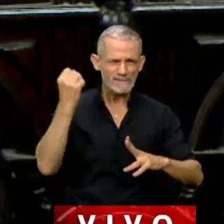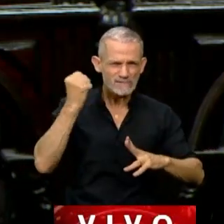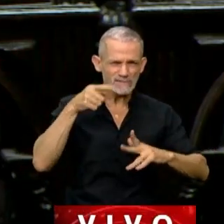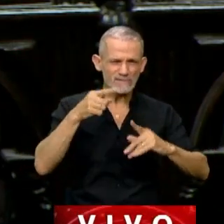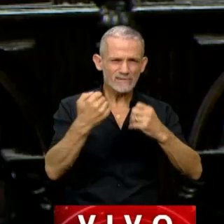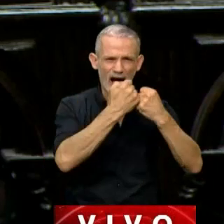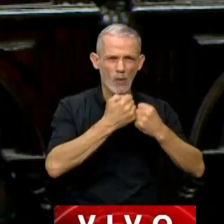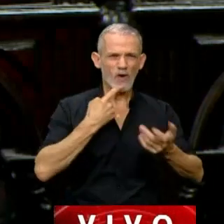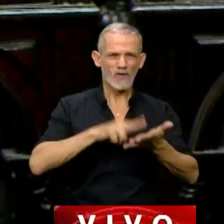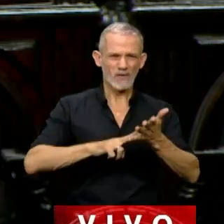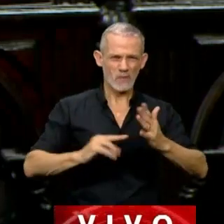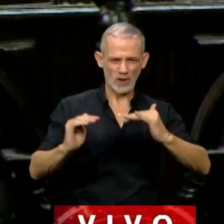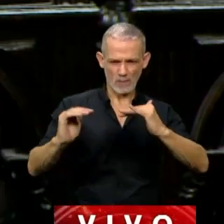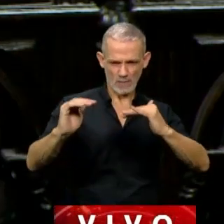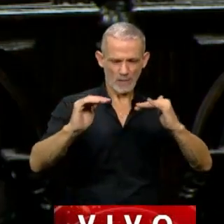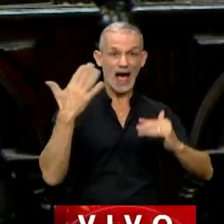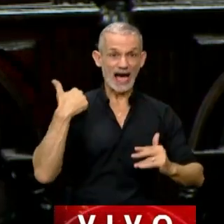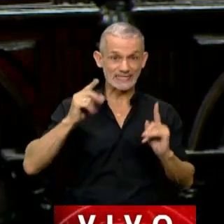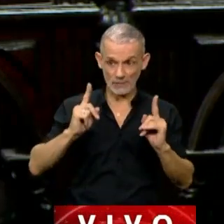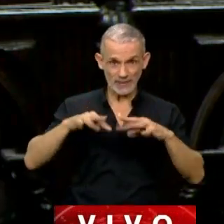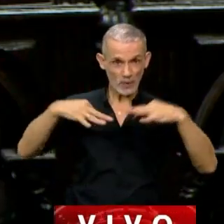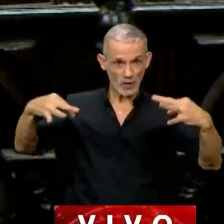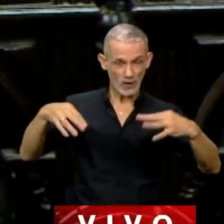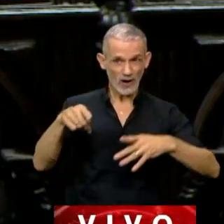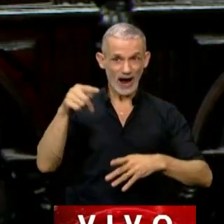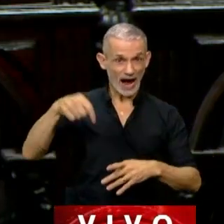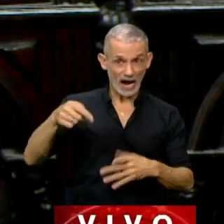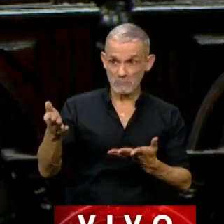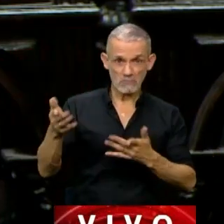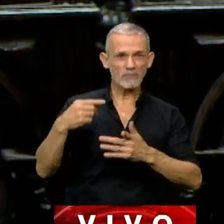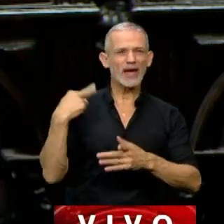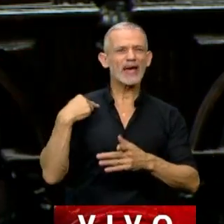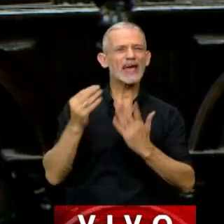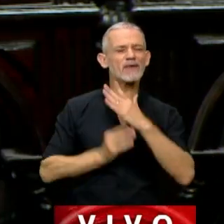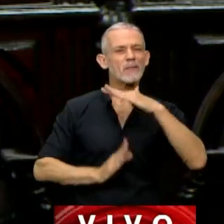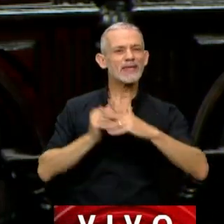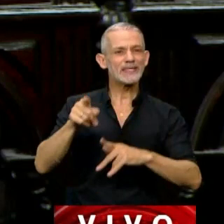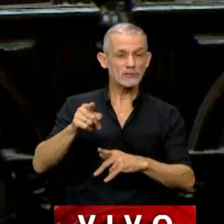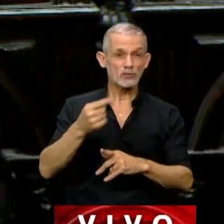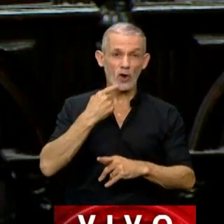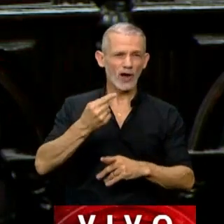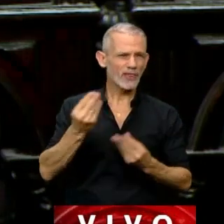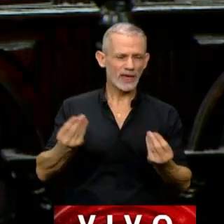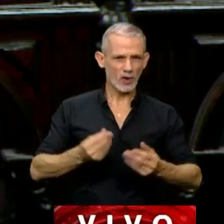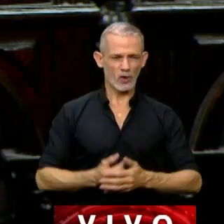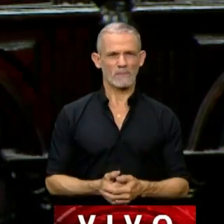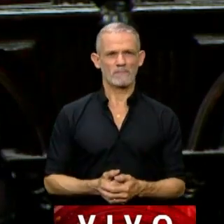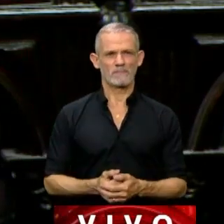ese consenso ayer mismo acá el jefe de gabinete de ministros dijo